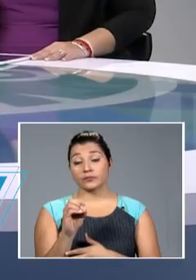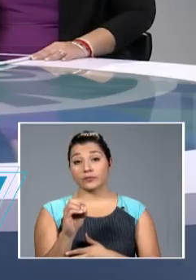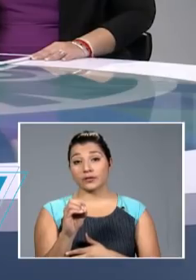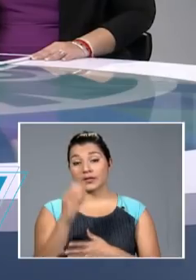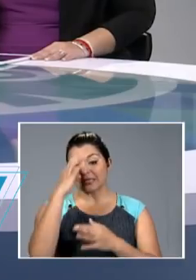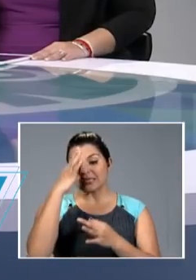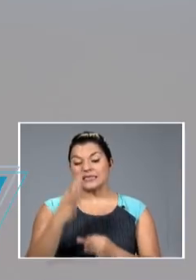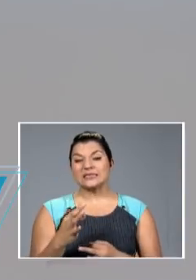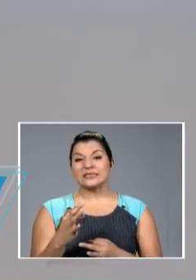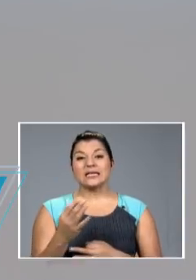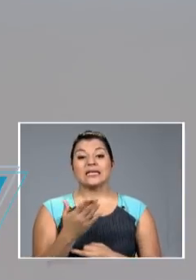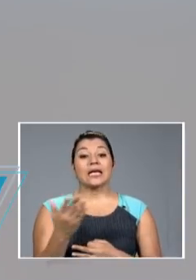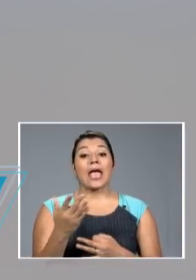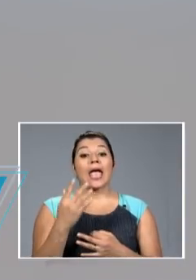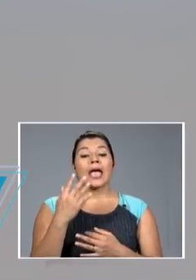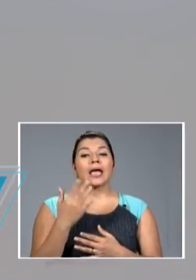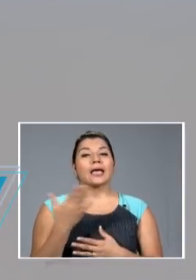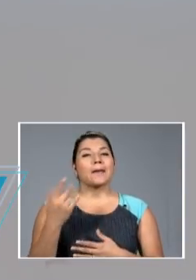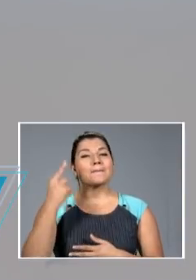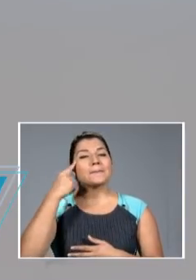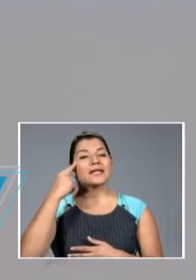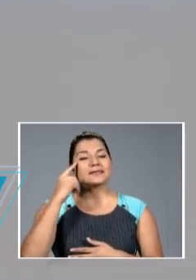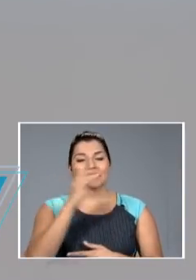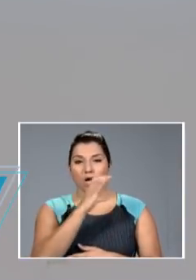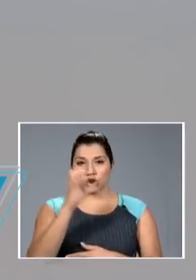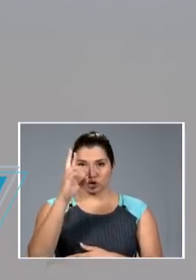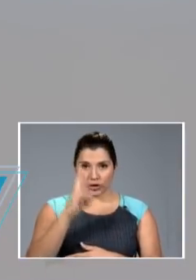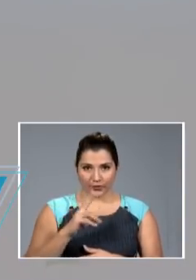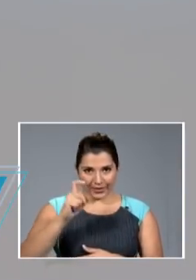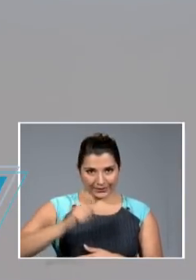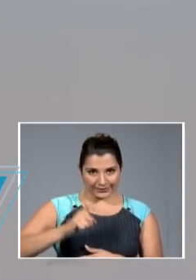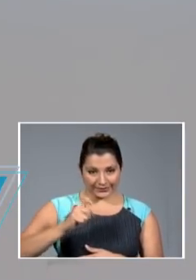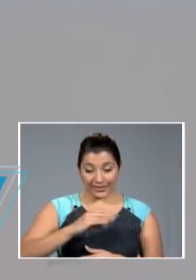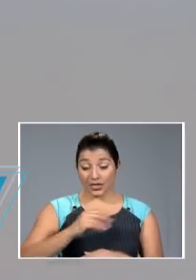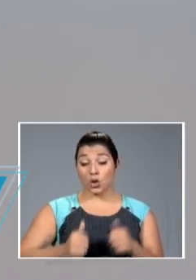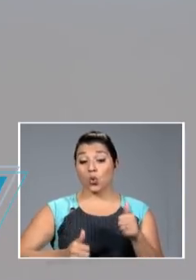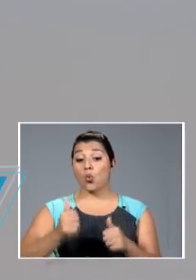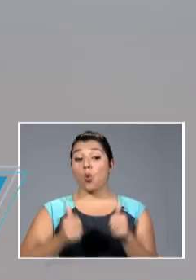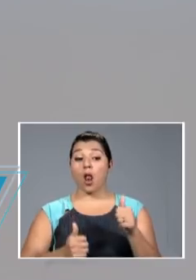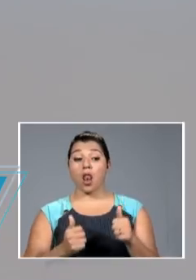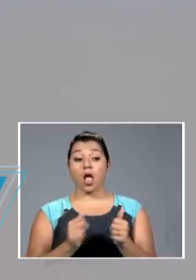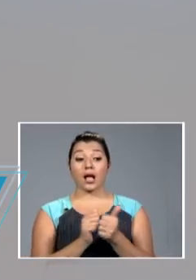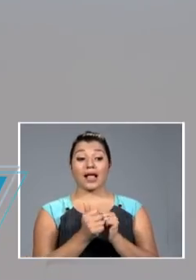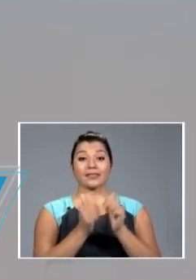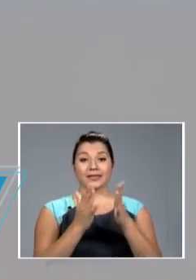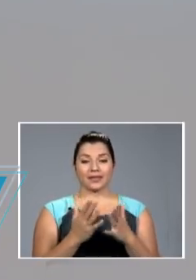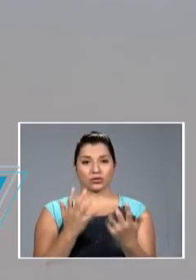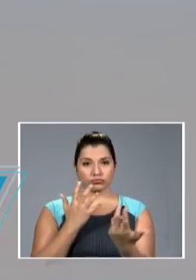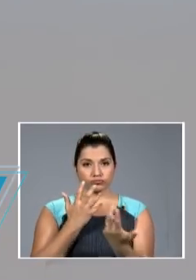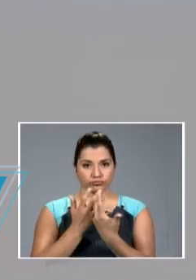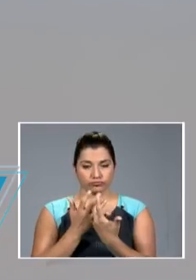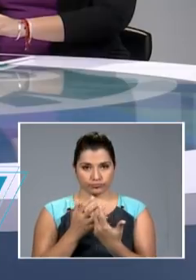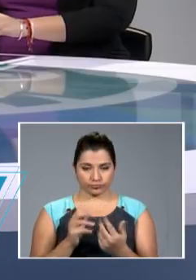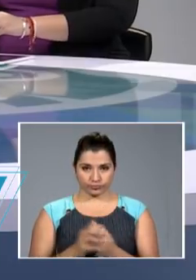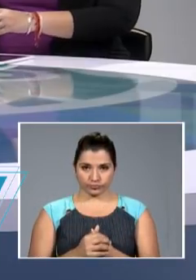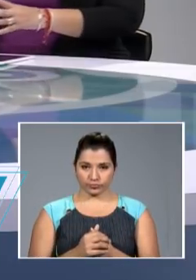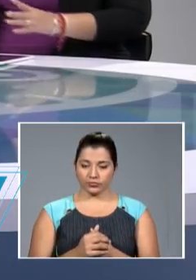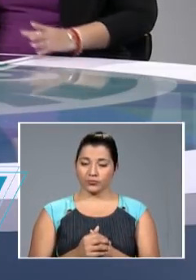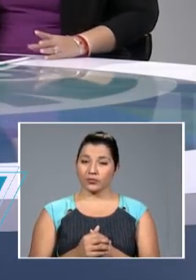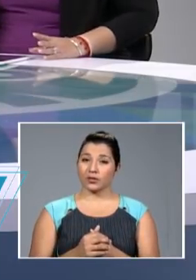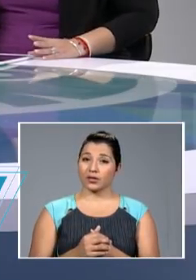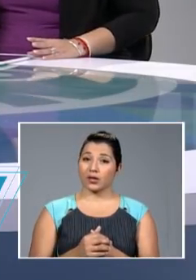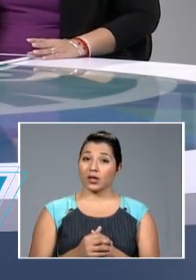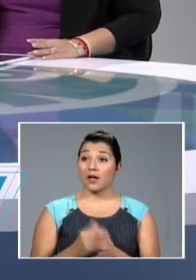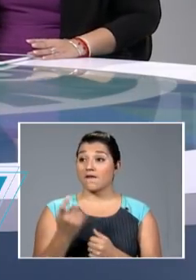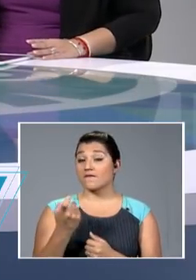definir qué es lo que cree que Costa Rica debe ser y cuál de los dos candidatos se acerca más a ello. Don José Carlos, precisamente en eso estamos